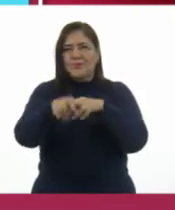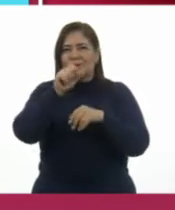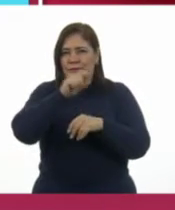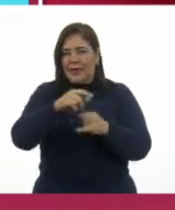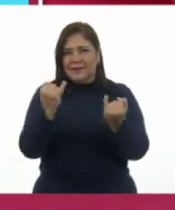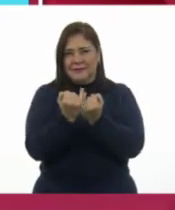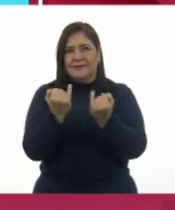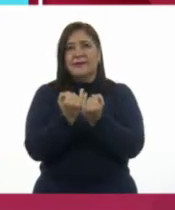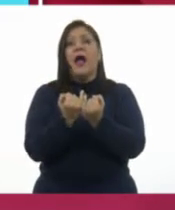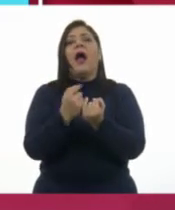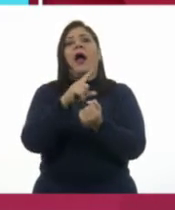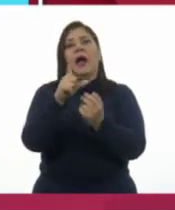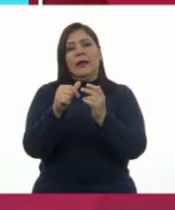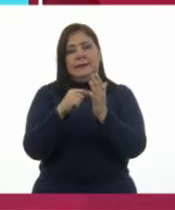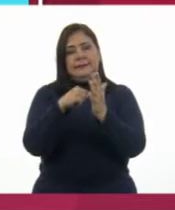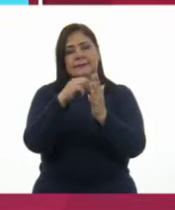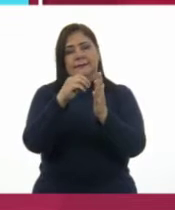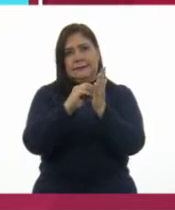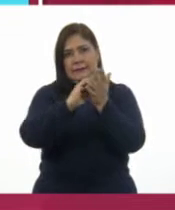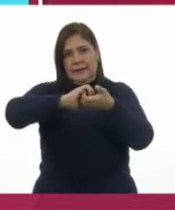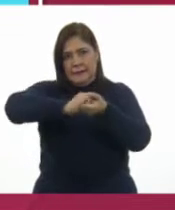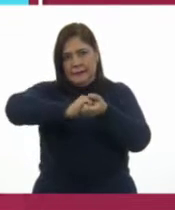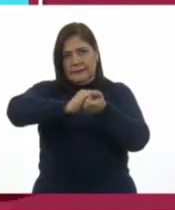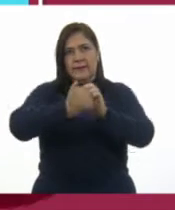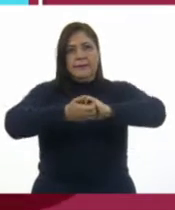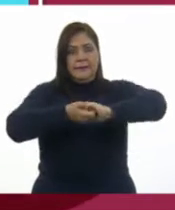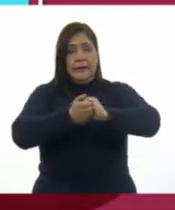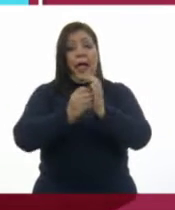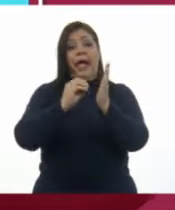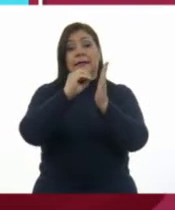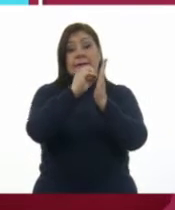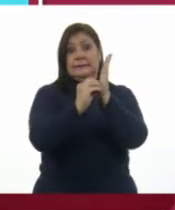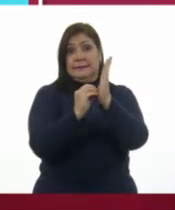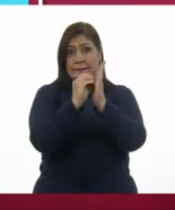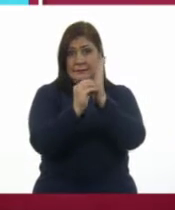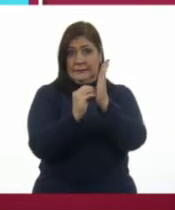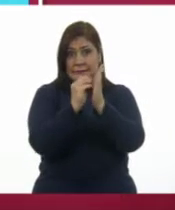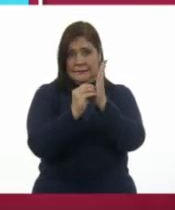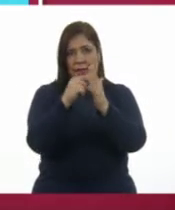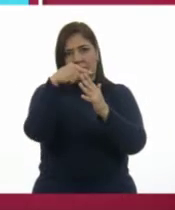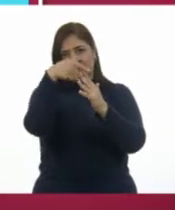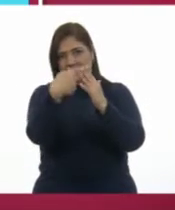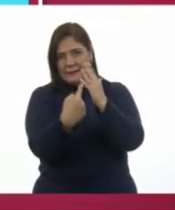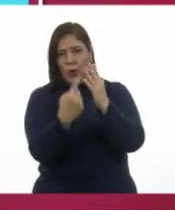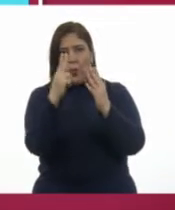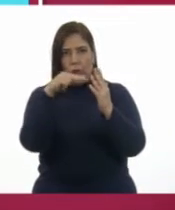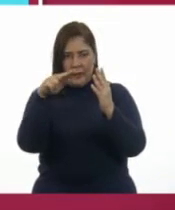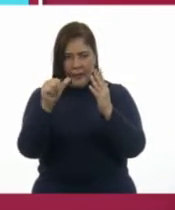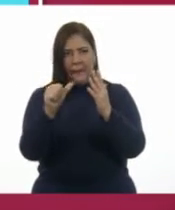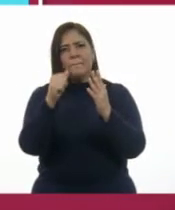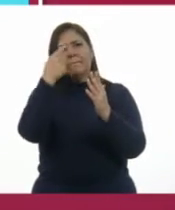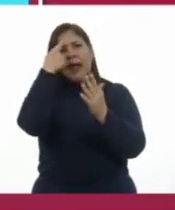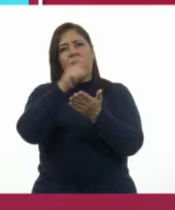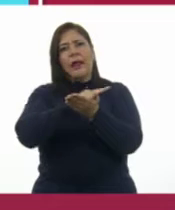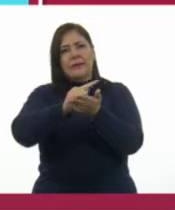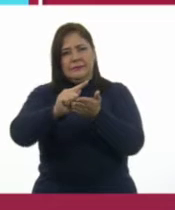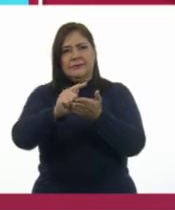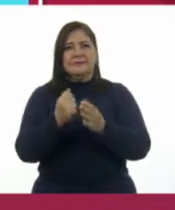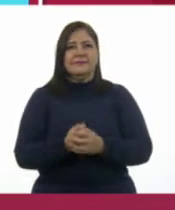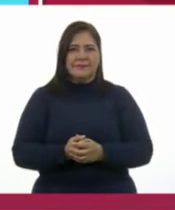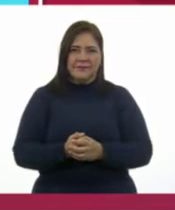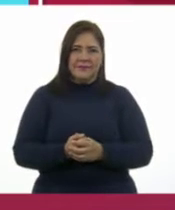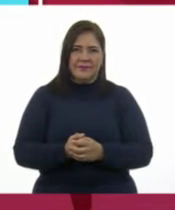la otra mano. Frota los dedos. Ahora haz como que rasguñas la palma de tus manos para lavar tus